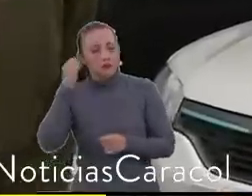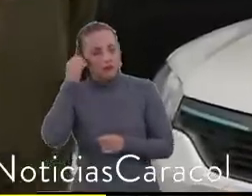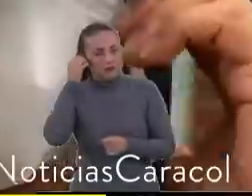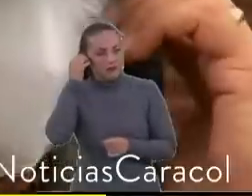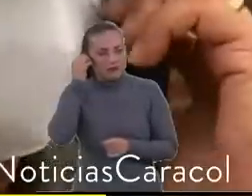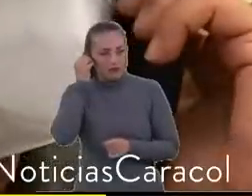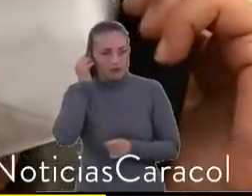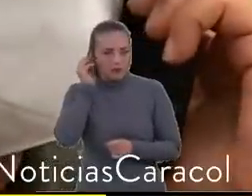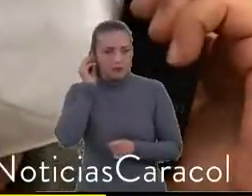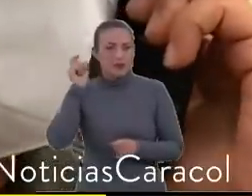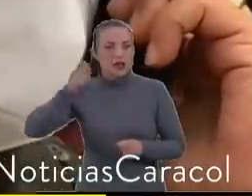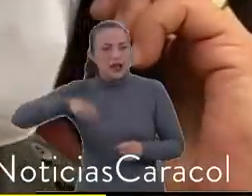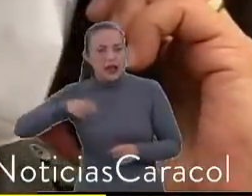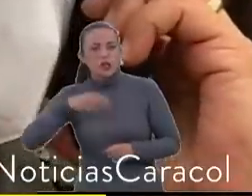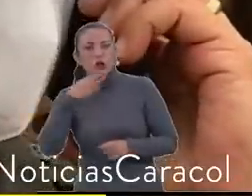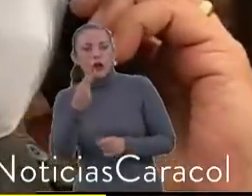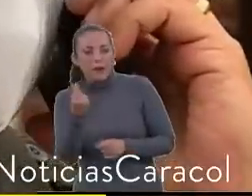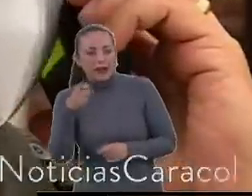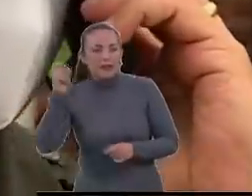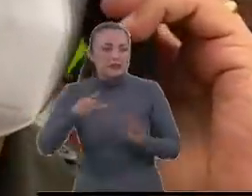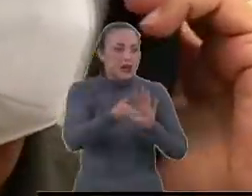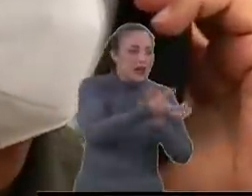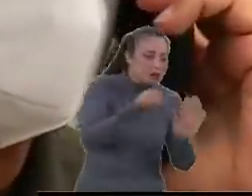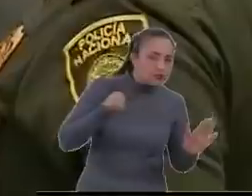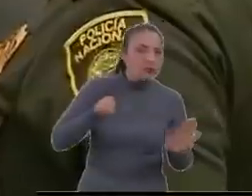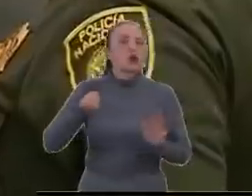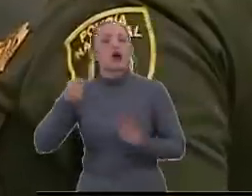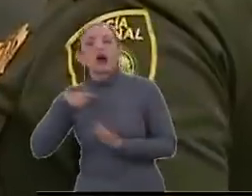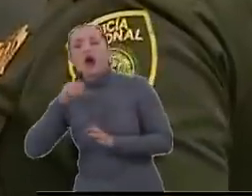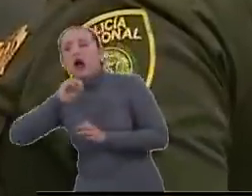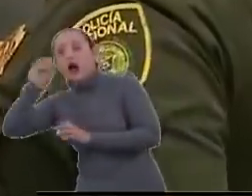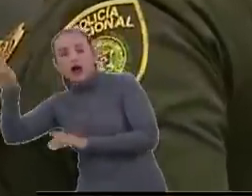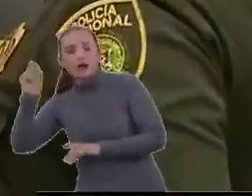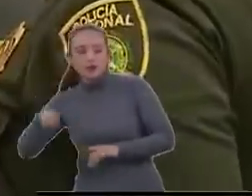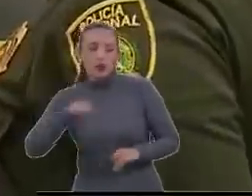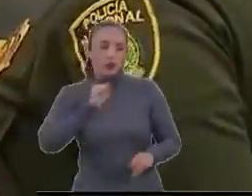o llevar de un banco a otro solicitando el recurso en la línea 123 o en la entidad financiera.